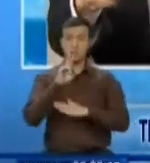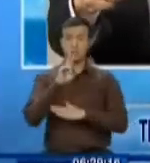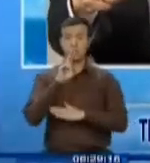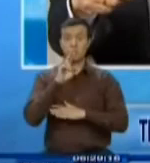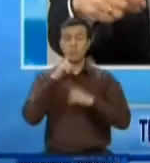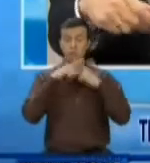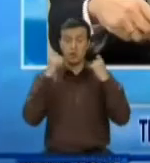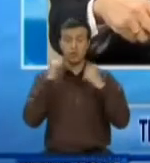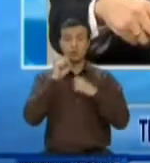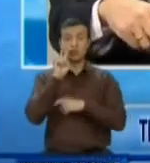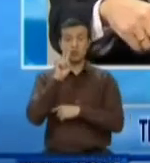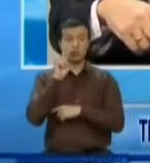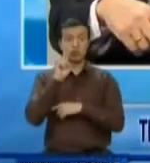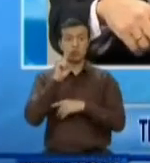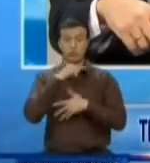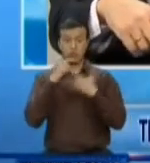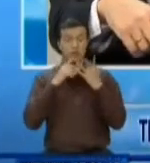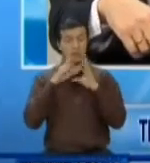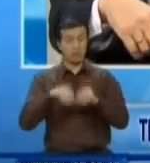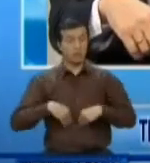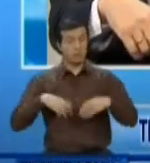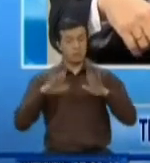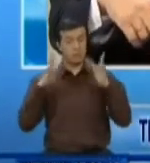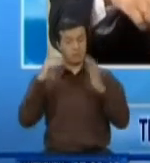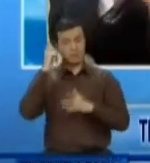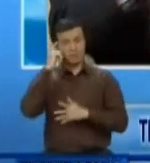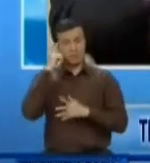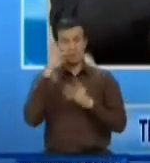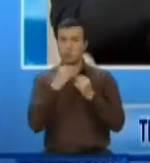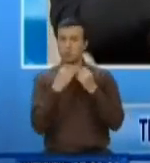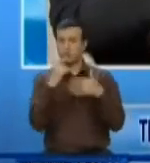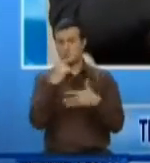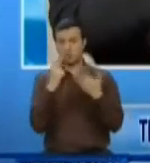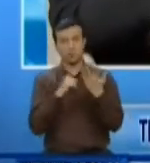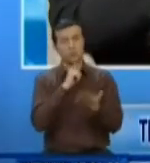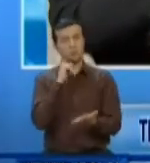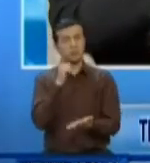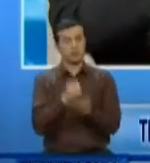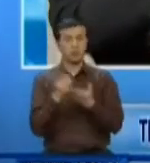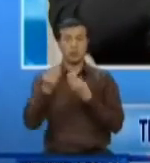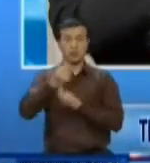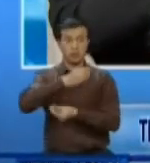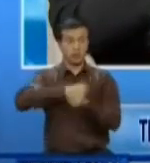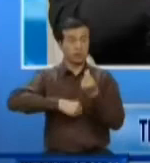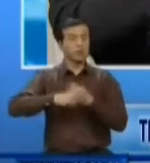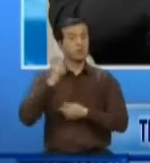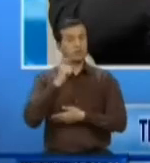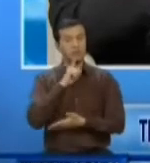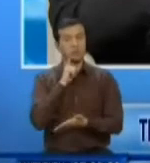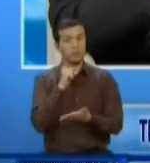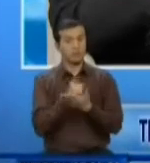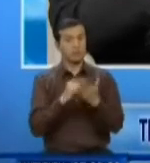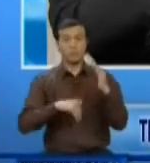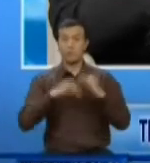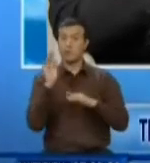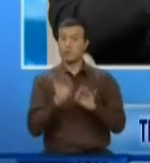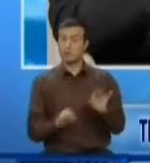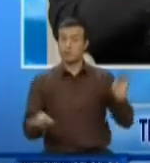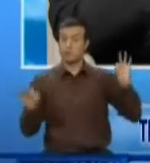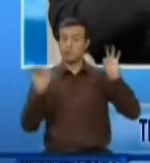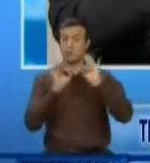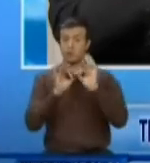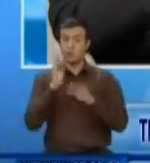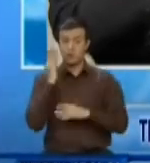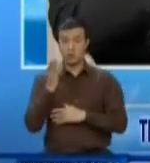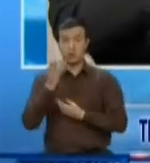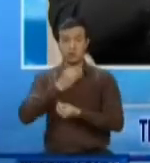cumplido por muy pocas y hay muchas cosas por hacer para que esta inversión fluya y lo más importante sepa que esta inversión